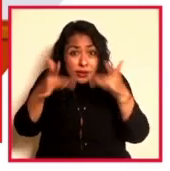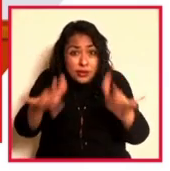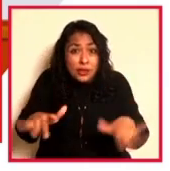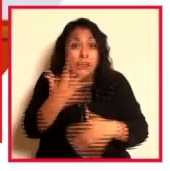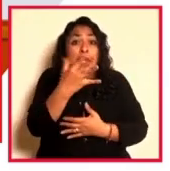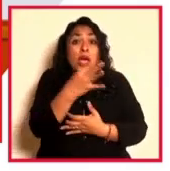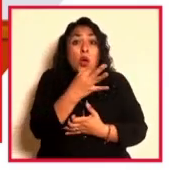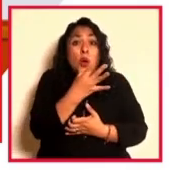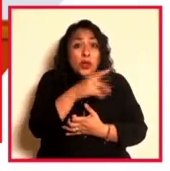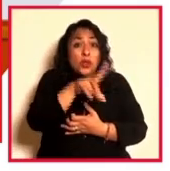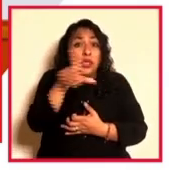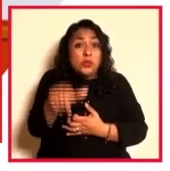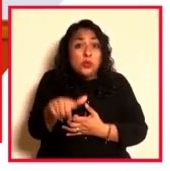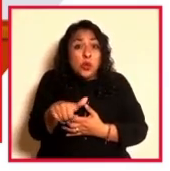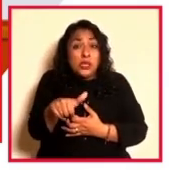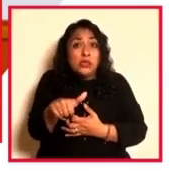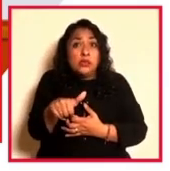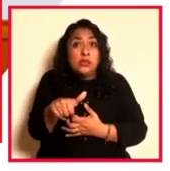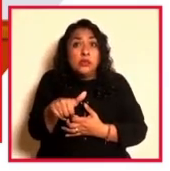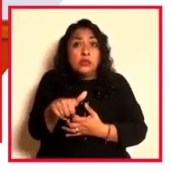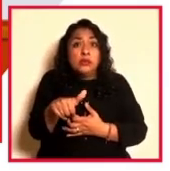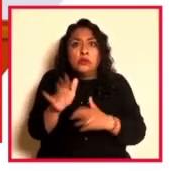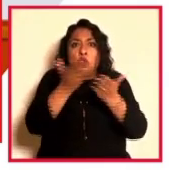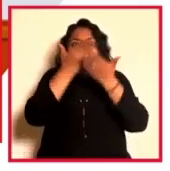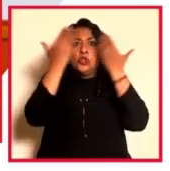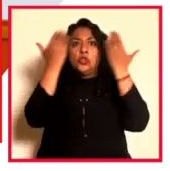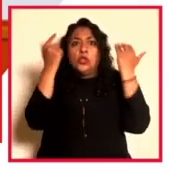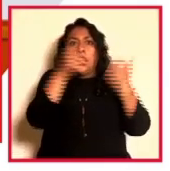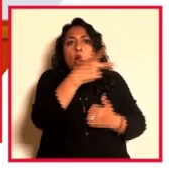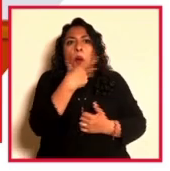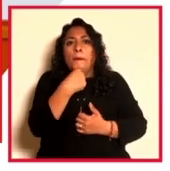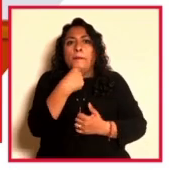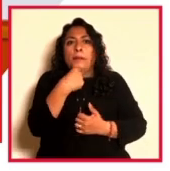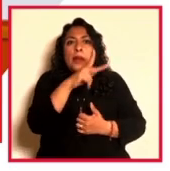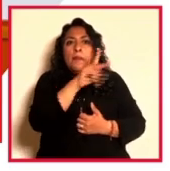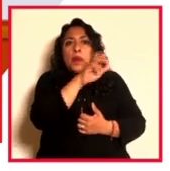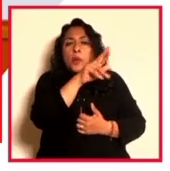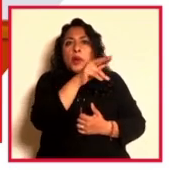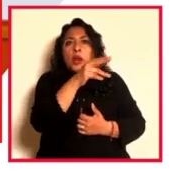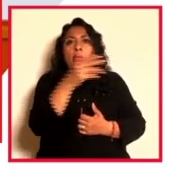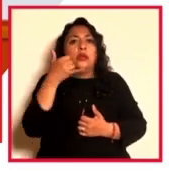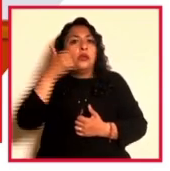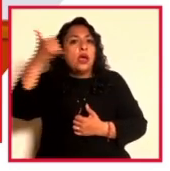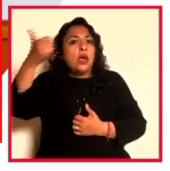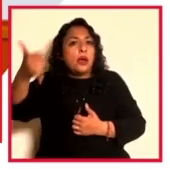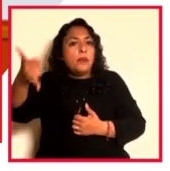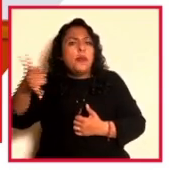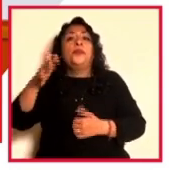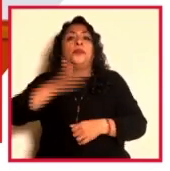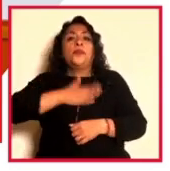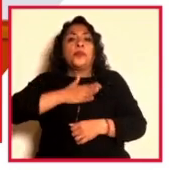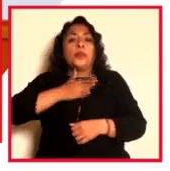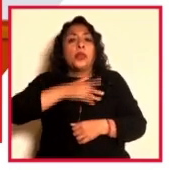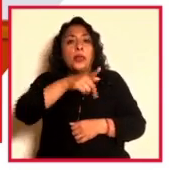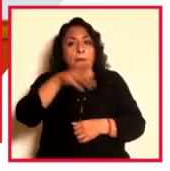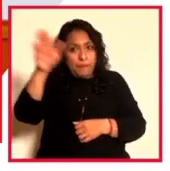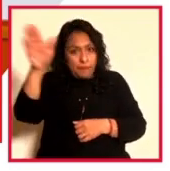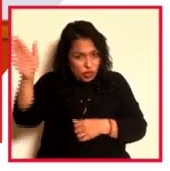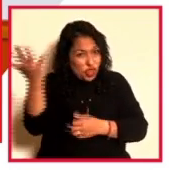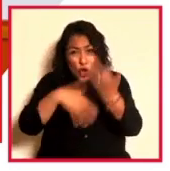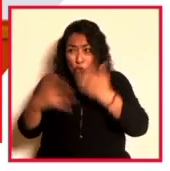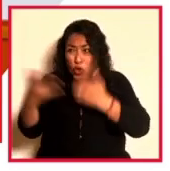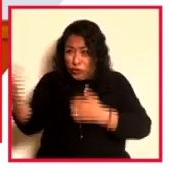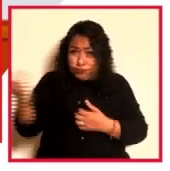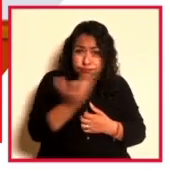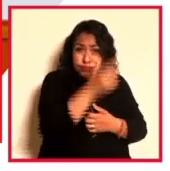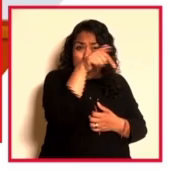minutos yo no sé cómo se enteró Pablo marentes llamó al Canal les dijo Díganle que vengan para acá todos